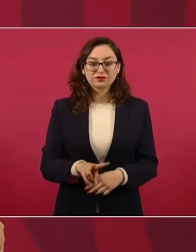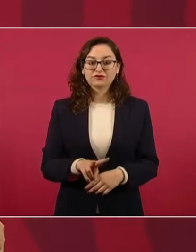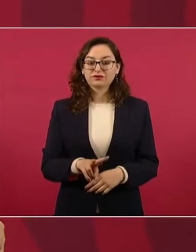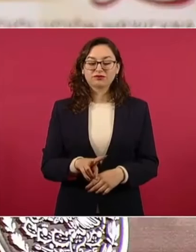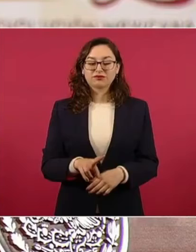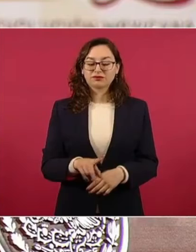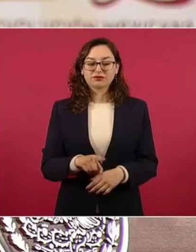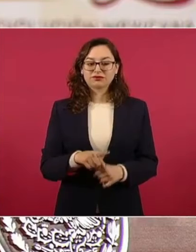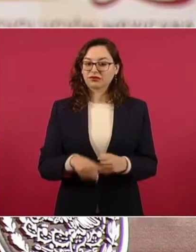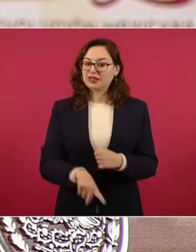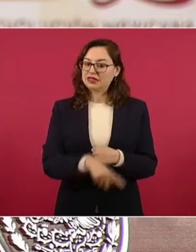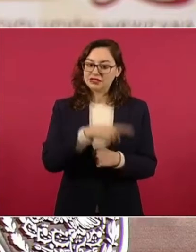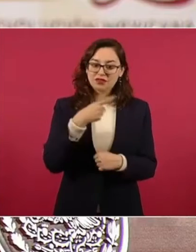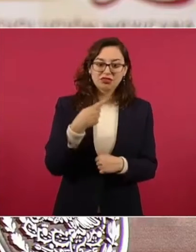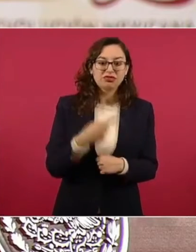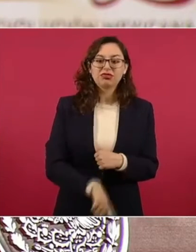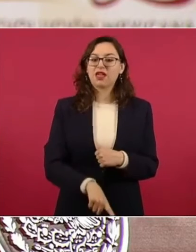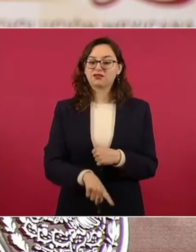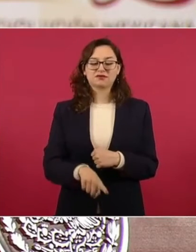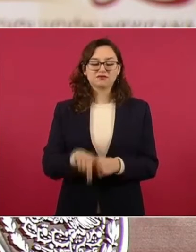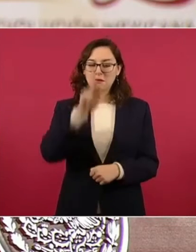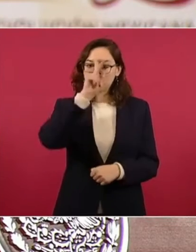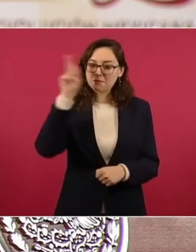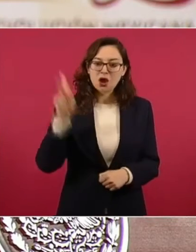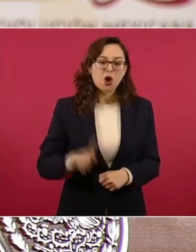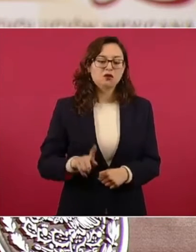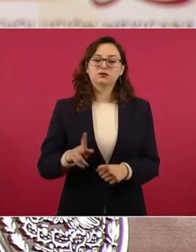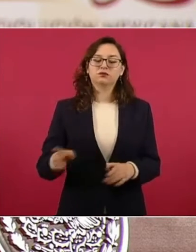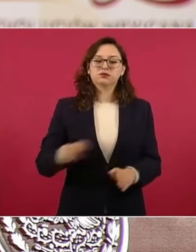el sistema neoliberal o neoporfirista,